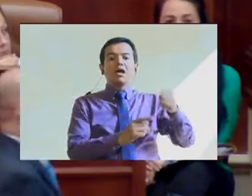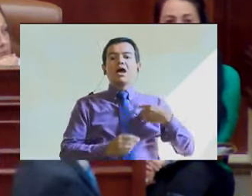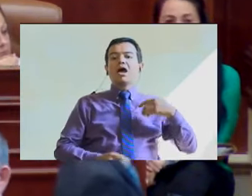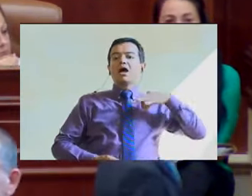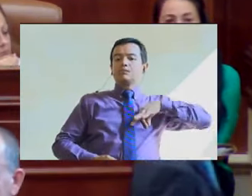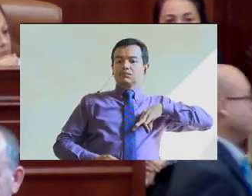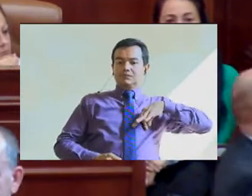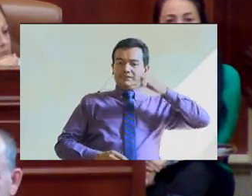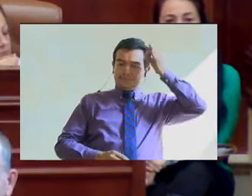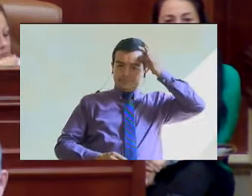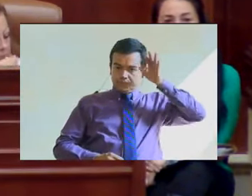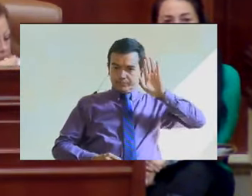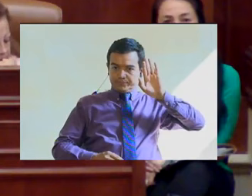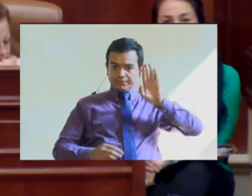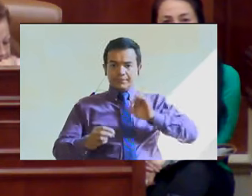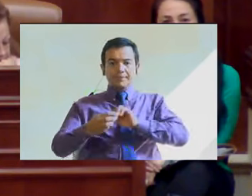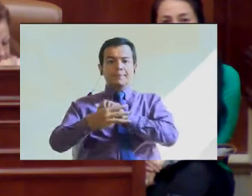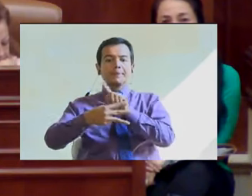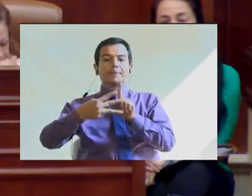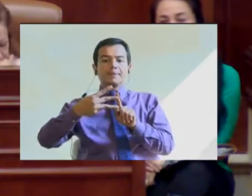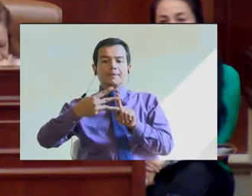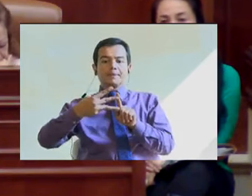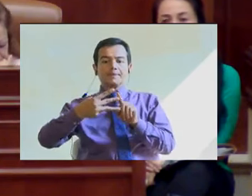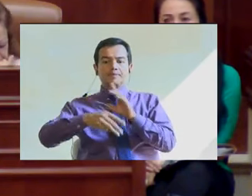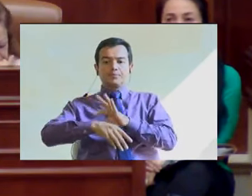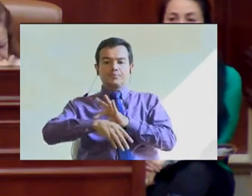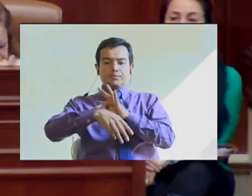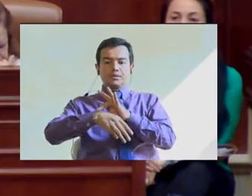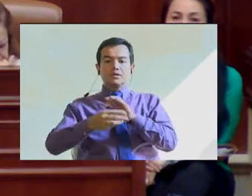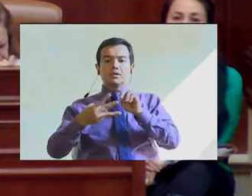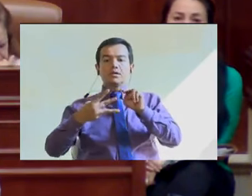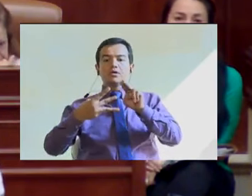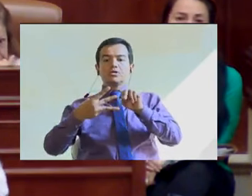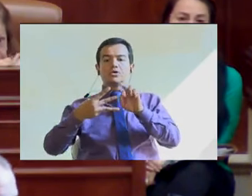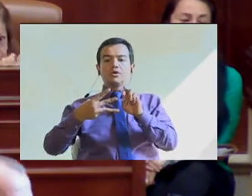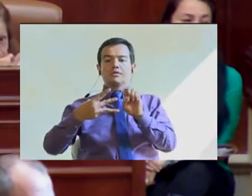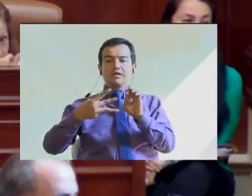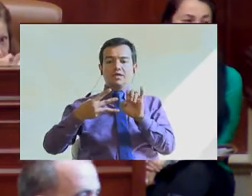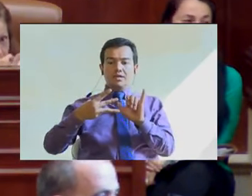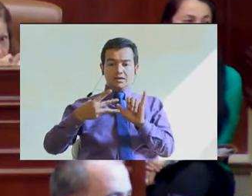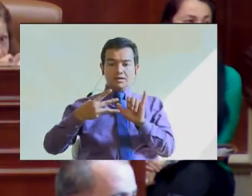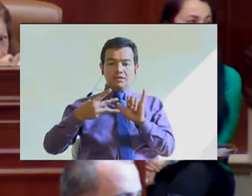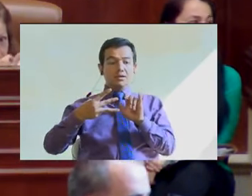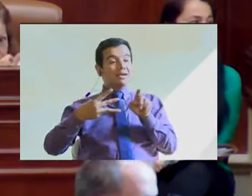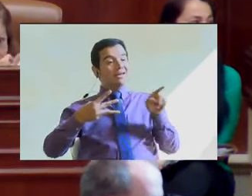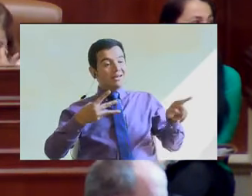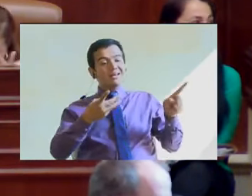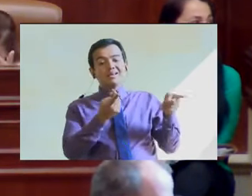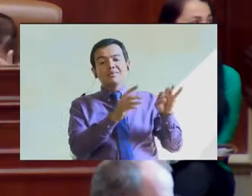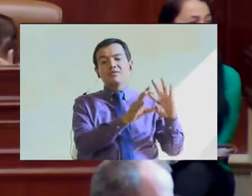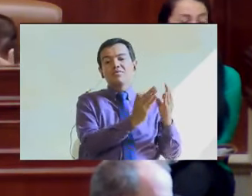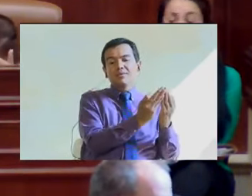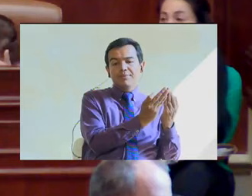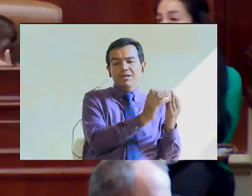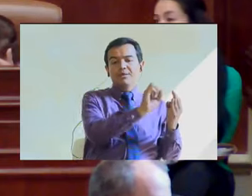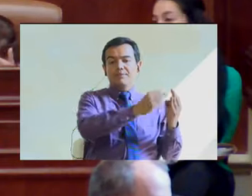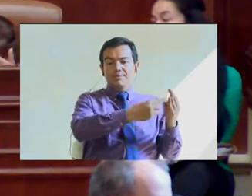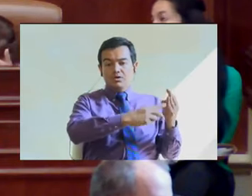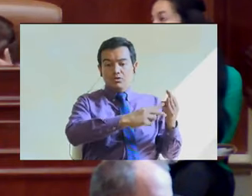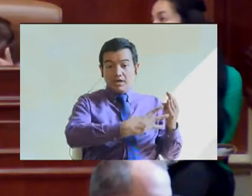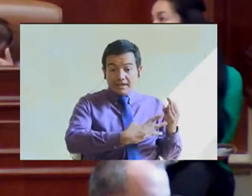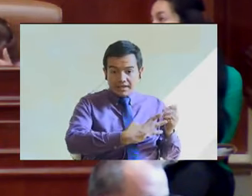proyecto el doctor norbe marulanda tiene familiares en tercer grado de